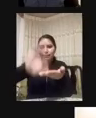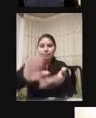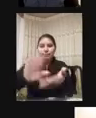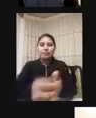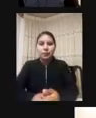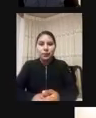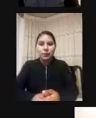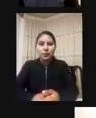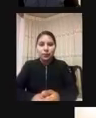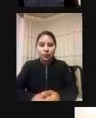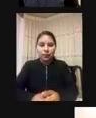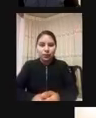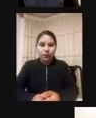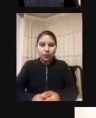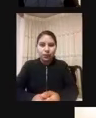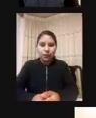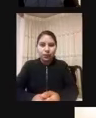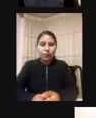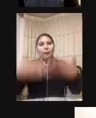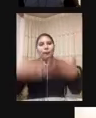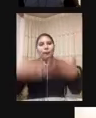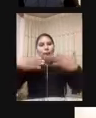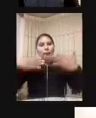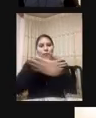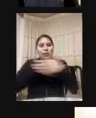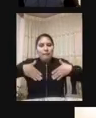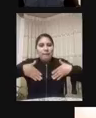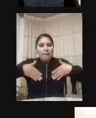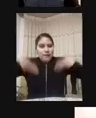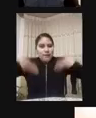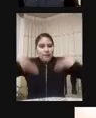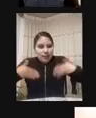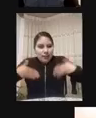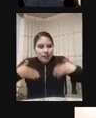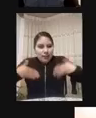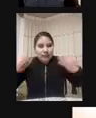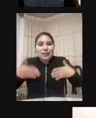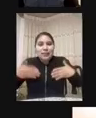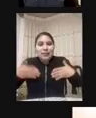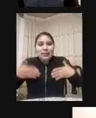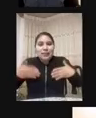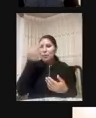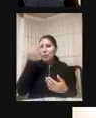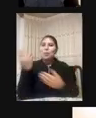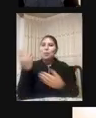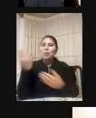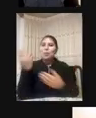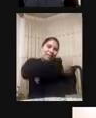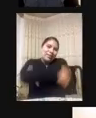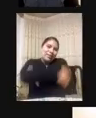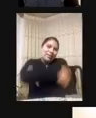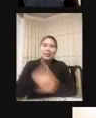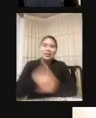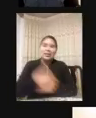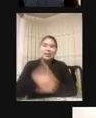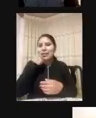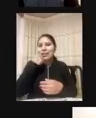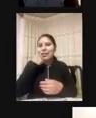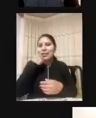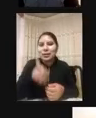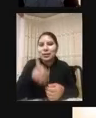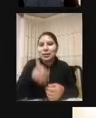antes felicitarlas por el Día de la Mujer, queridas licenciadas, doctoras, muchas felicidades a nombre del